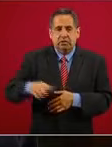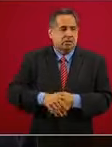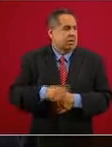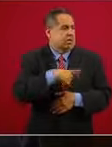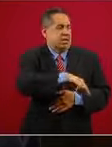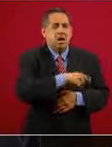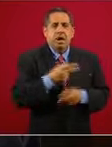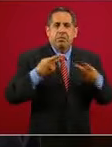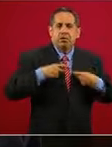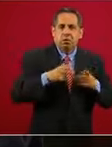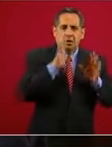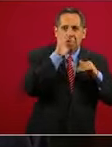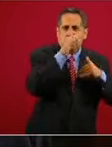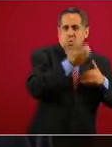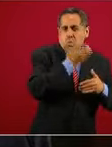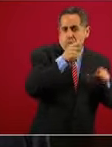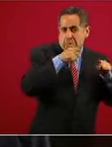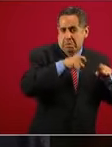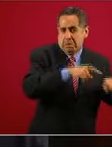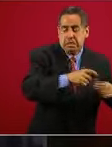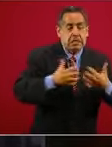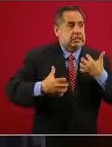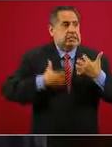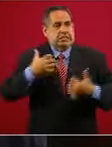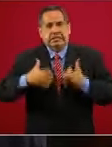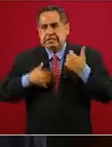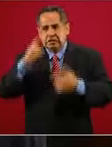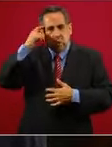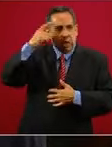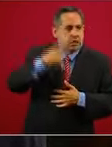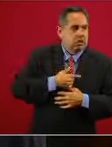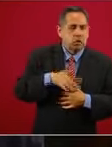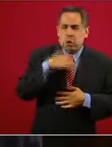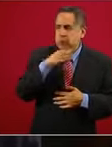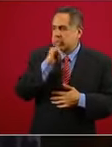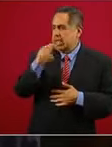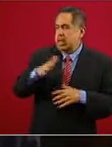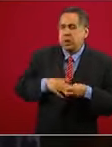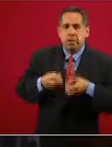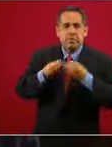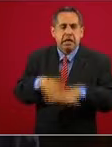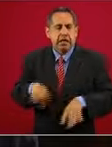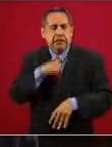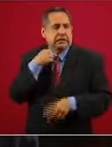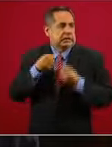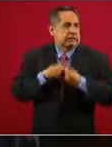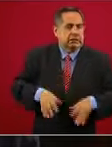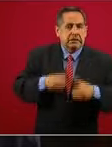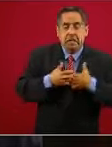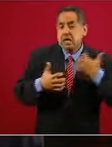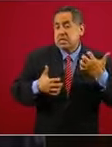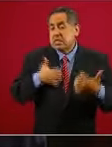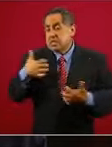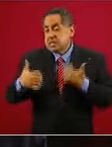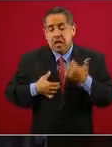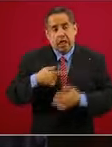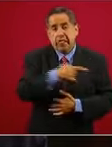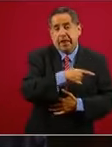enojados porque ya no hay corrupción y perdieron privilegios. Sin